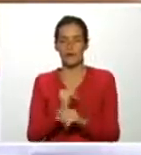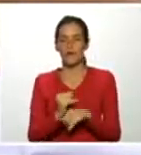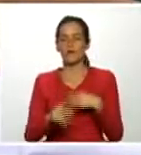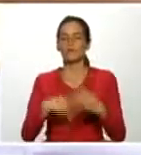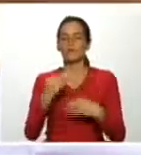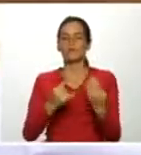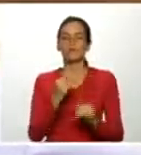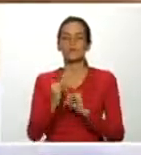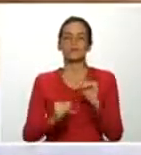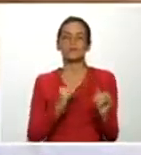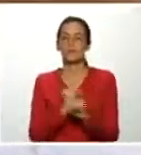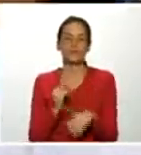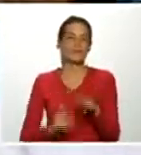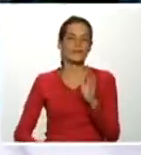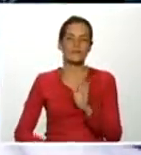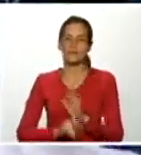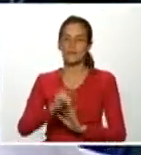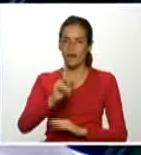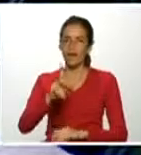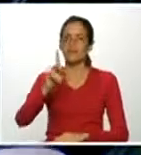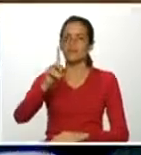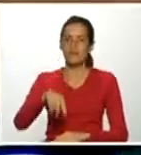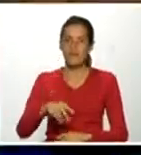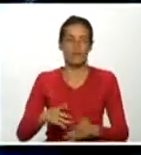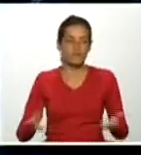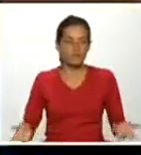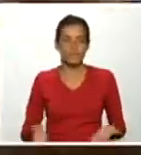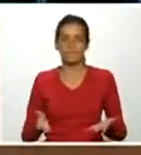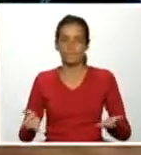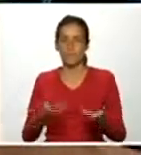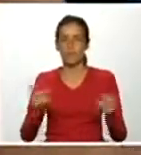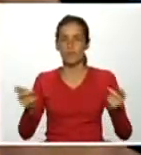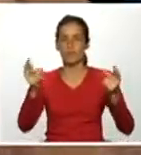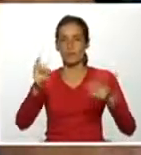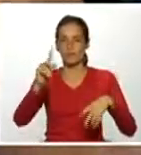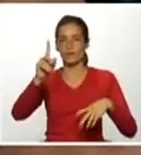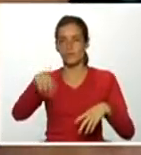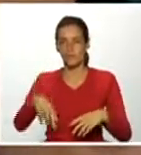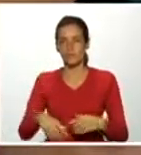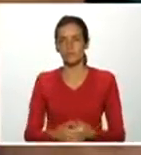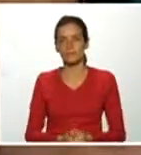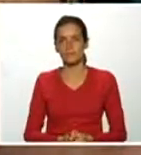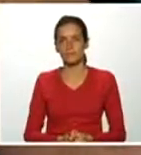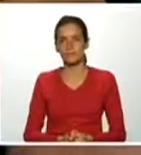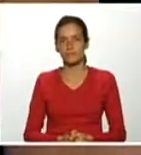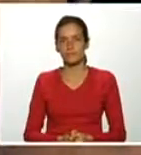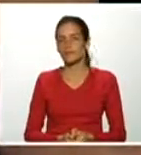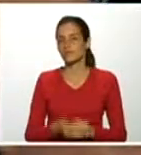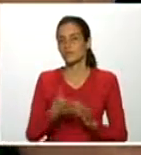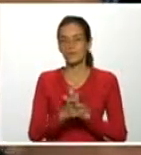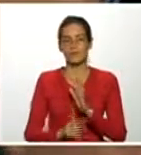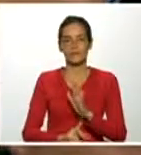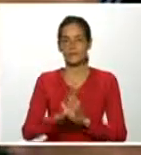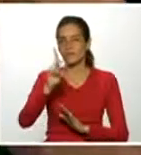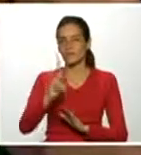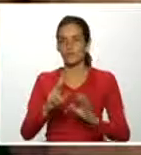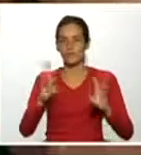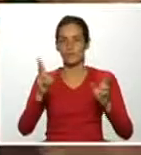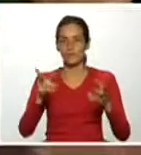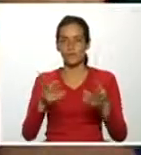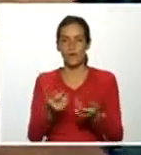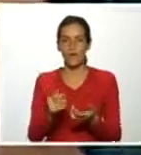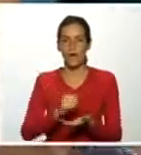Pingüino Internacional ha desarrollado y ha promulgado y ha promovido la investigación, el desarrollo y la innovación en materia